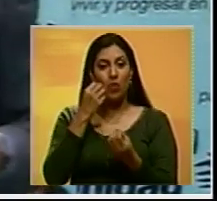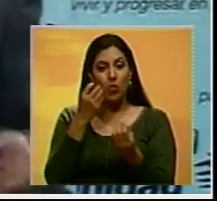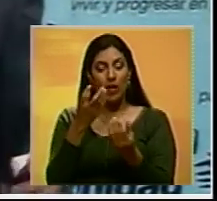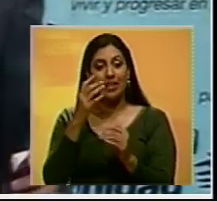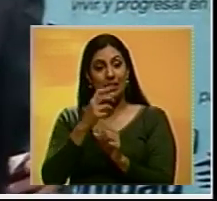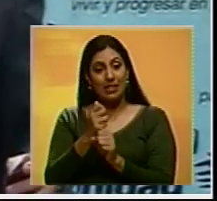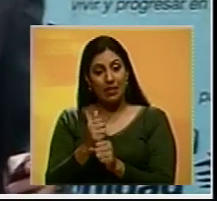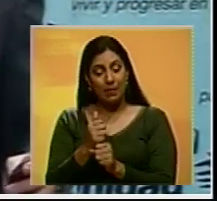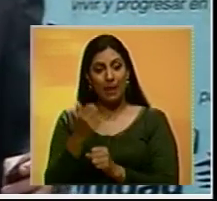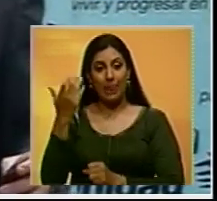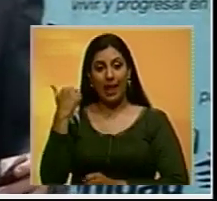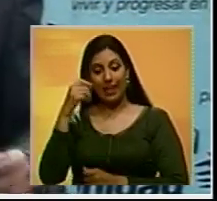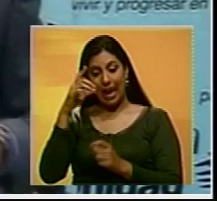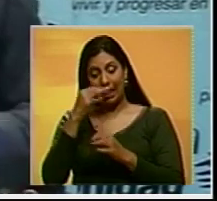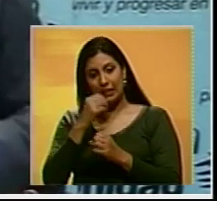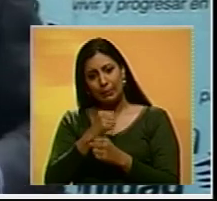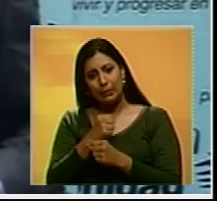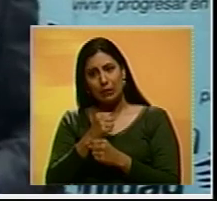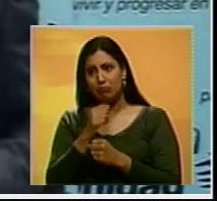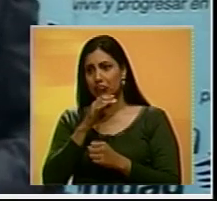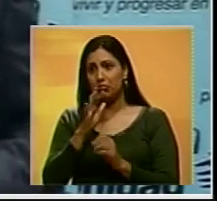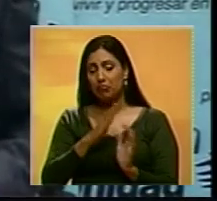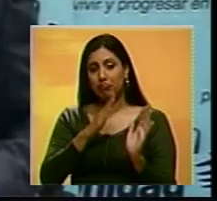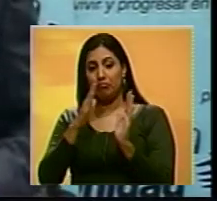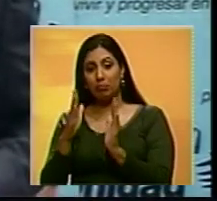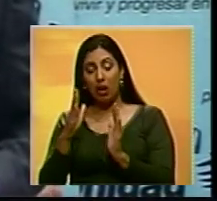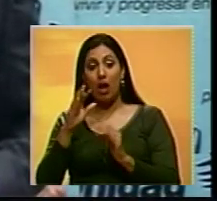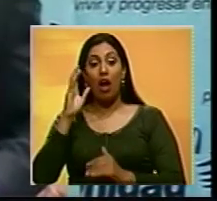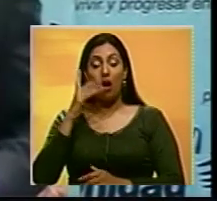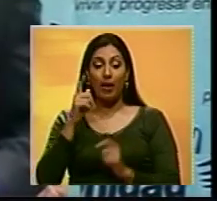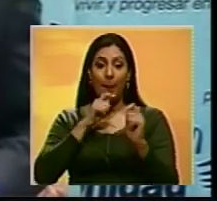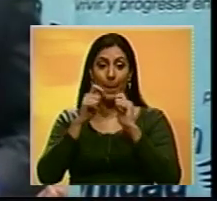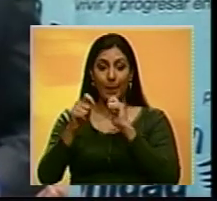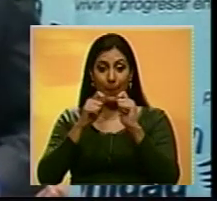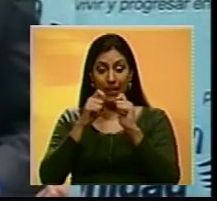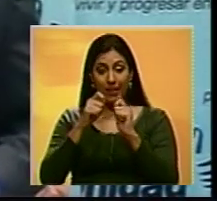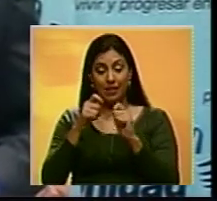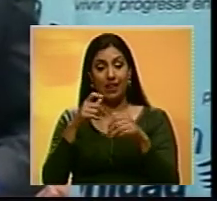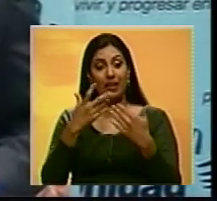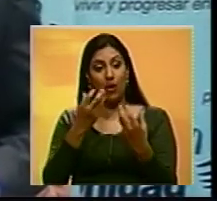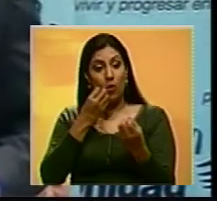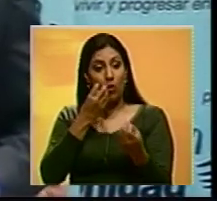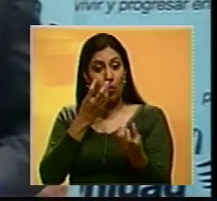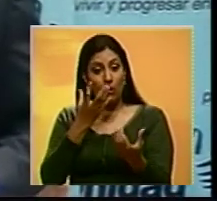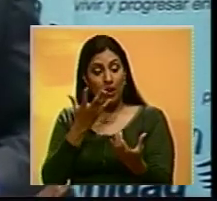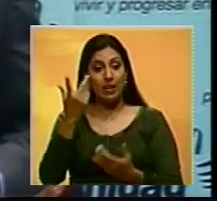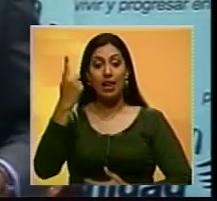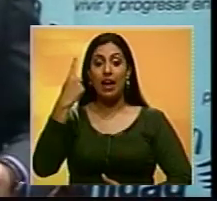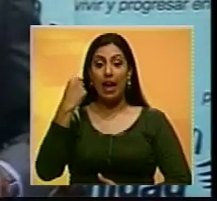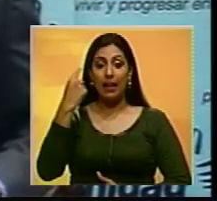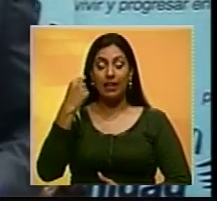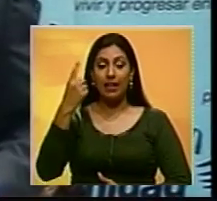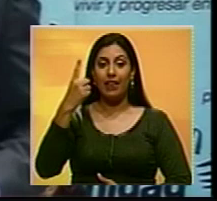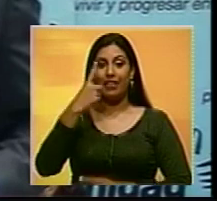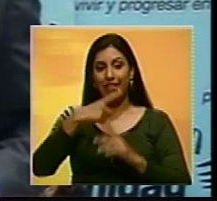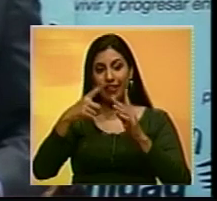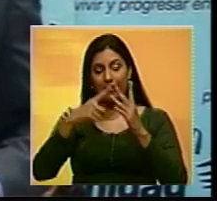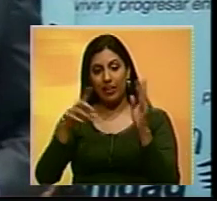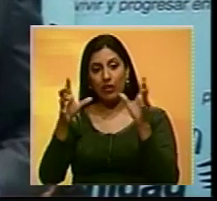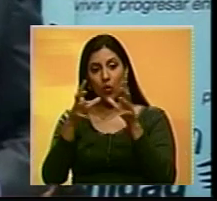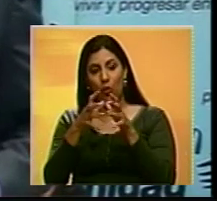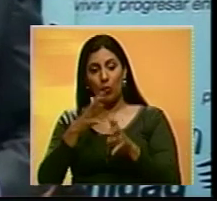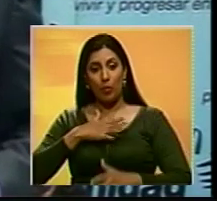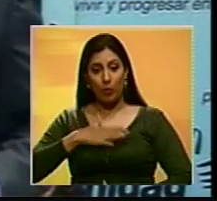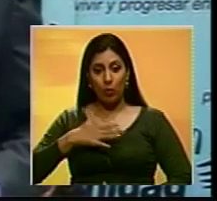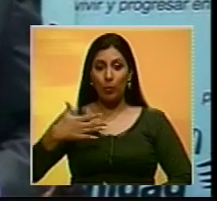que se esperaba desde ayer en la tarde. Recordemos que en una rueda de prensa que ofrecieron varios voceros de